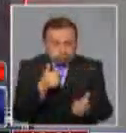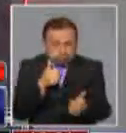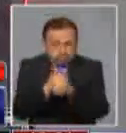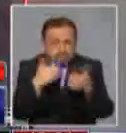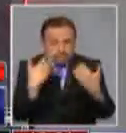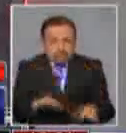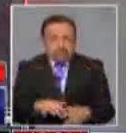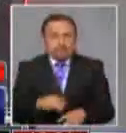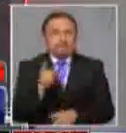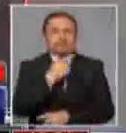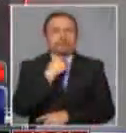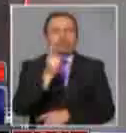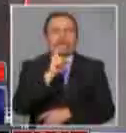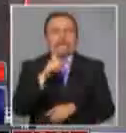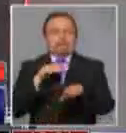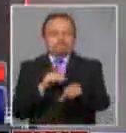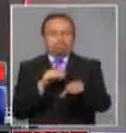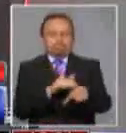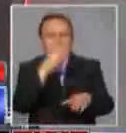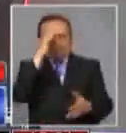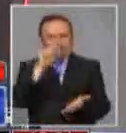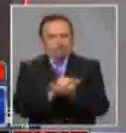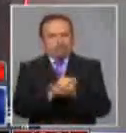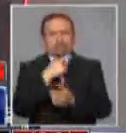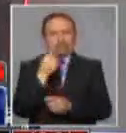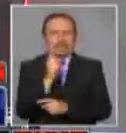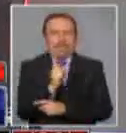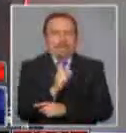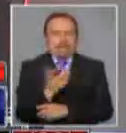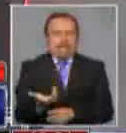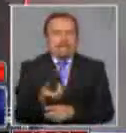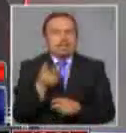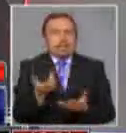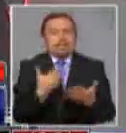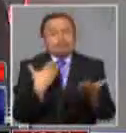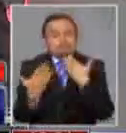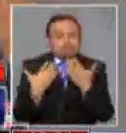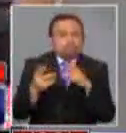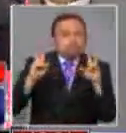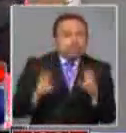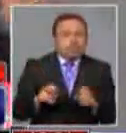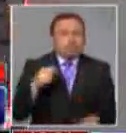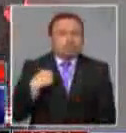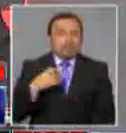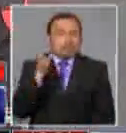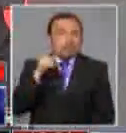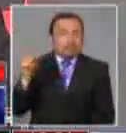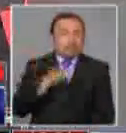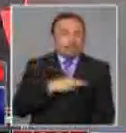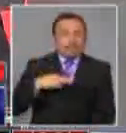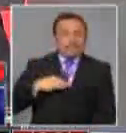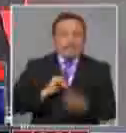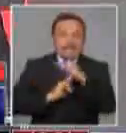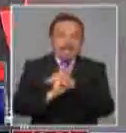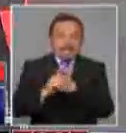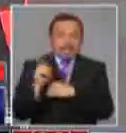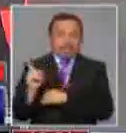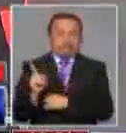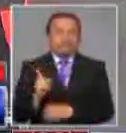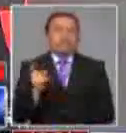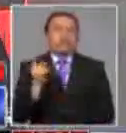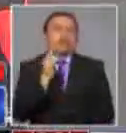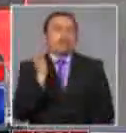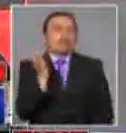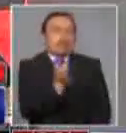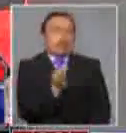no tener que hacerla y eso es que que no es otra cosa que poder conversar los temas yo escuchaba al ministro de interior peñailillo que dice